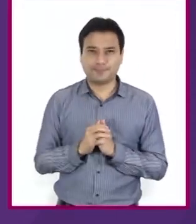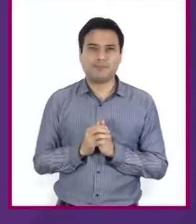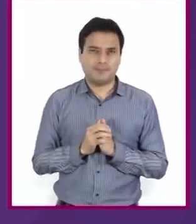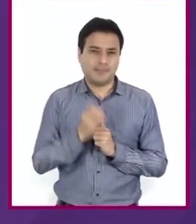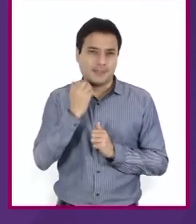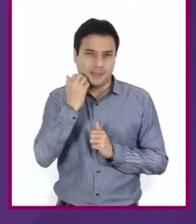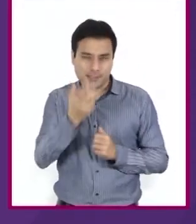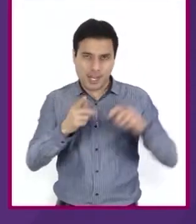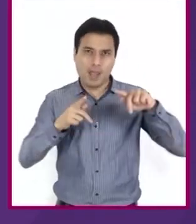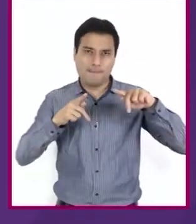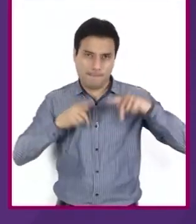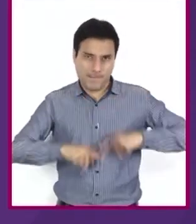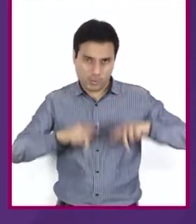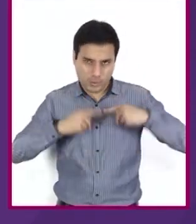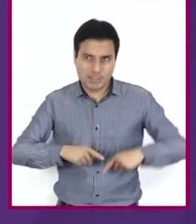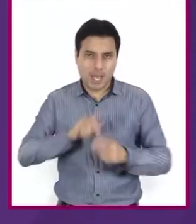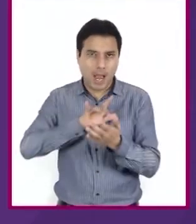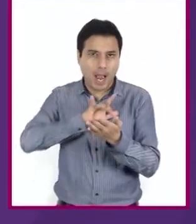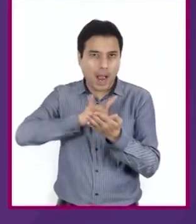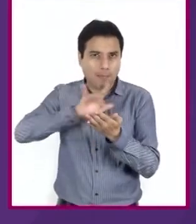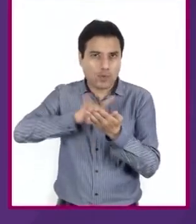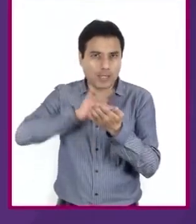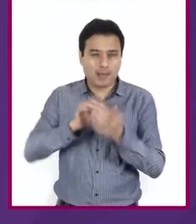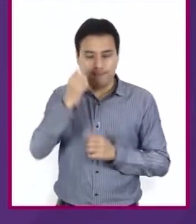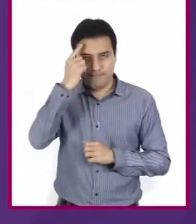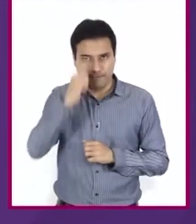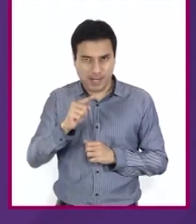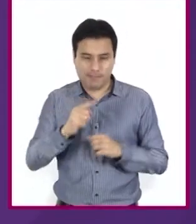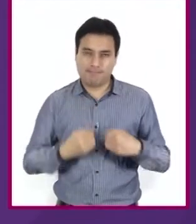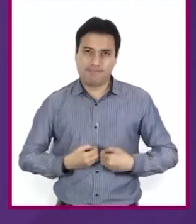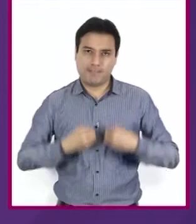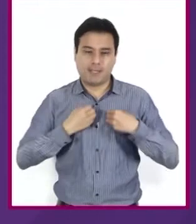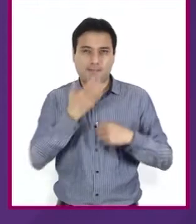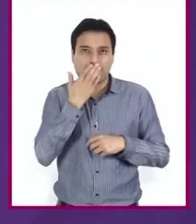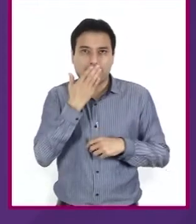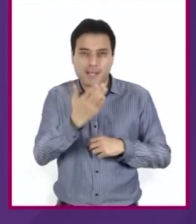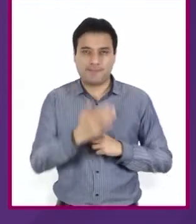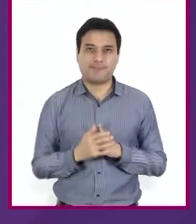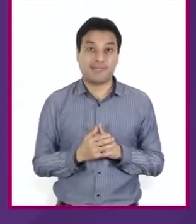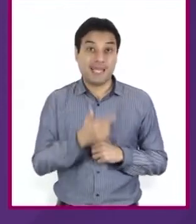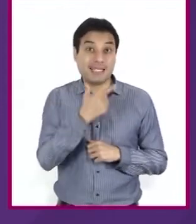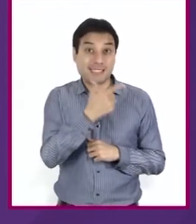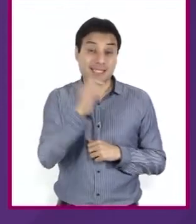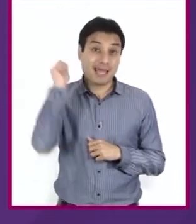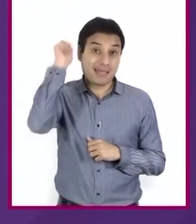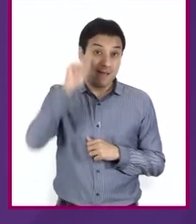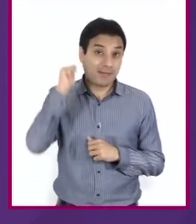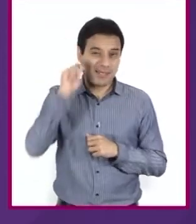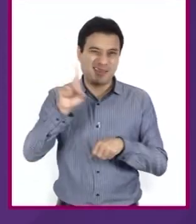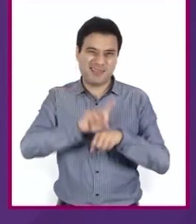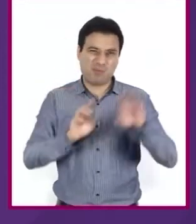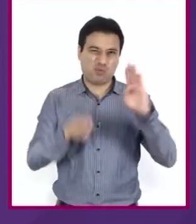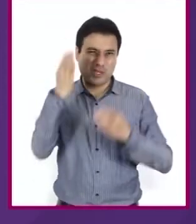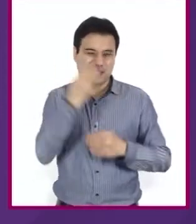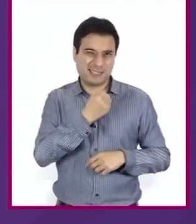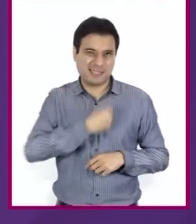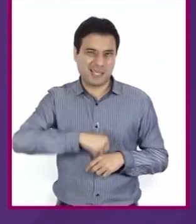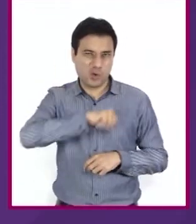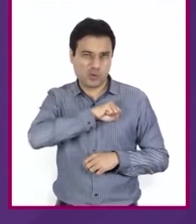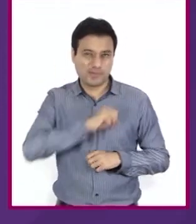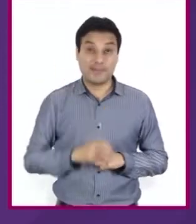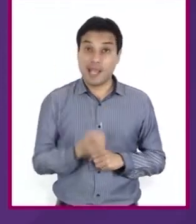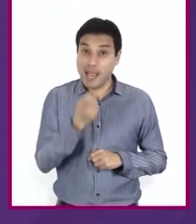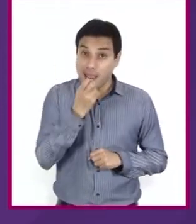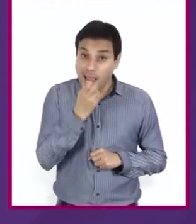y los niveles de vida de los pueblos de América. El 7 de abril, Día Mundial de la Salud, se estableció como uno de